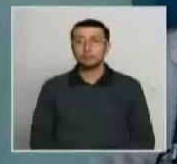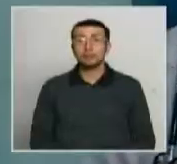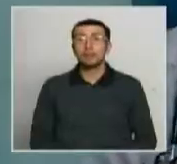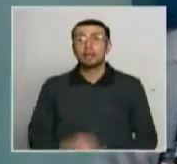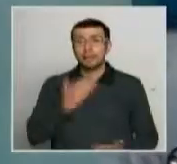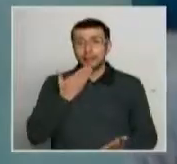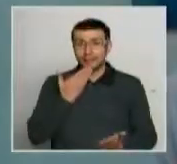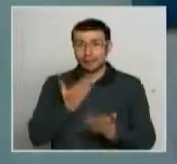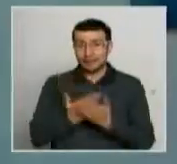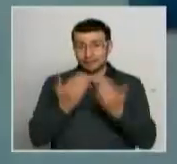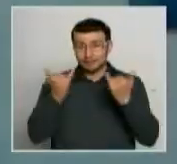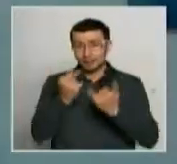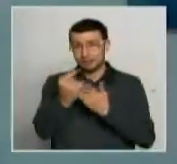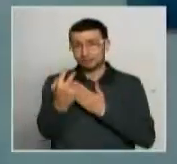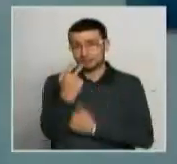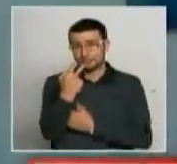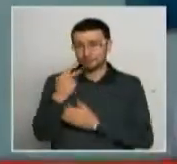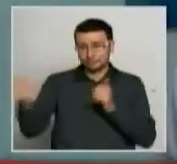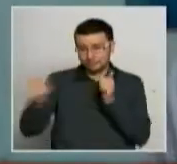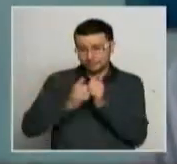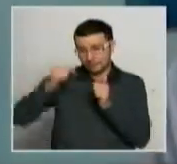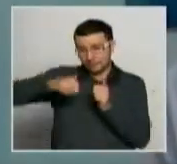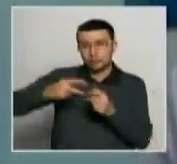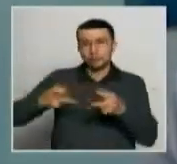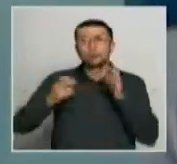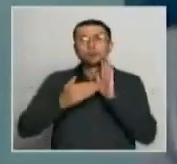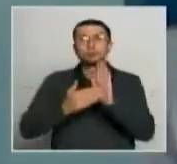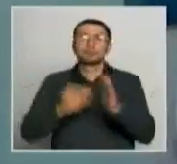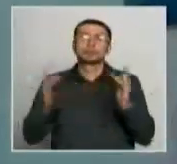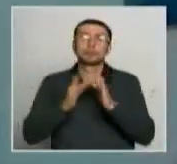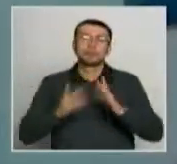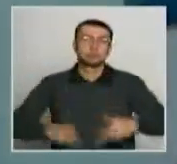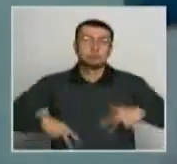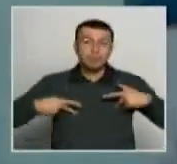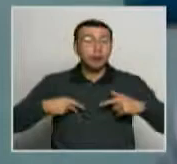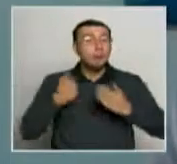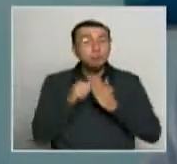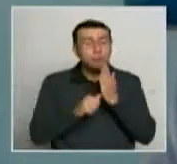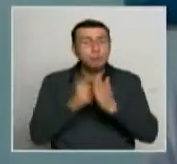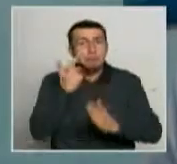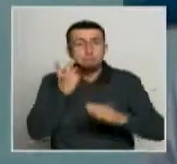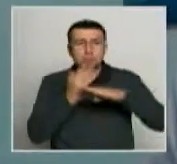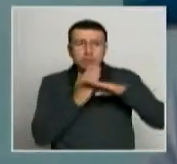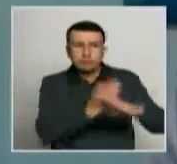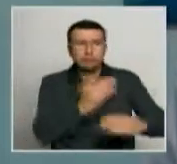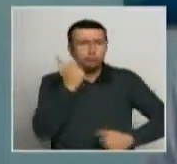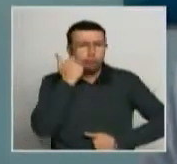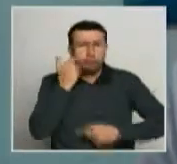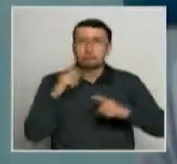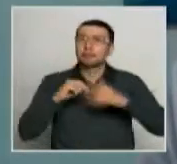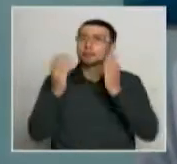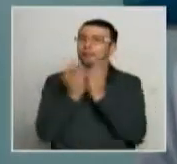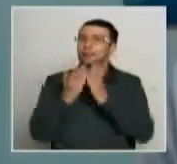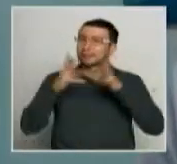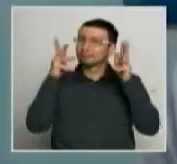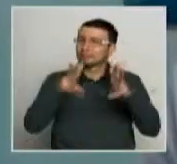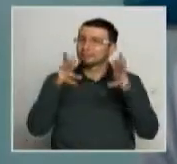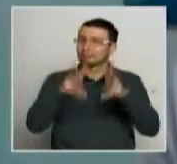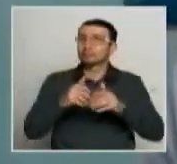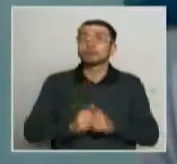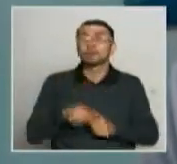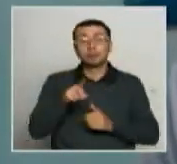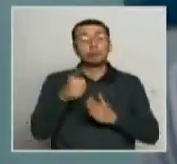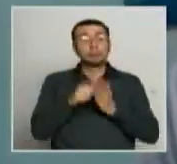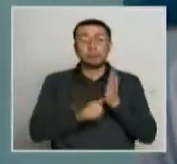Muchas gracias por estar nuevamente con nosotros en una nueva edición de Conexión Vital, un programa de prevención y de educación, un programa